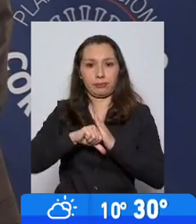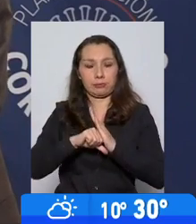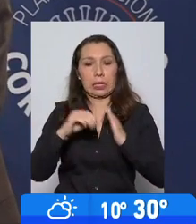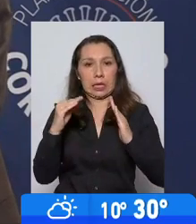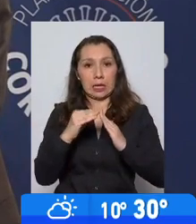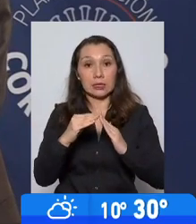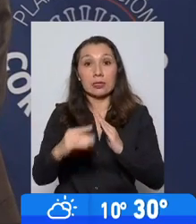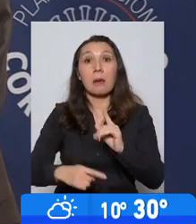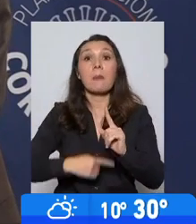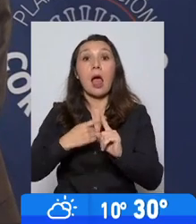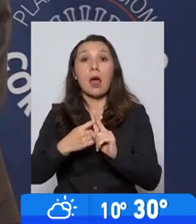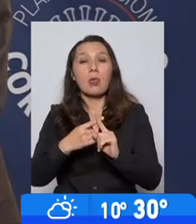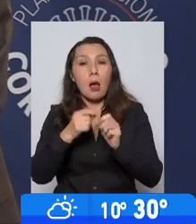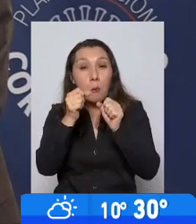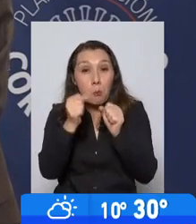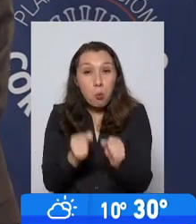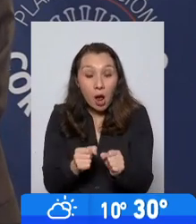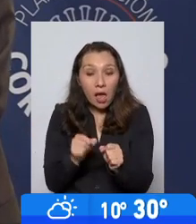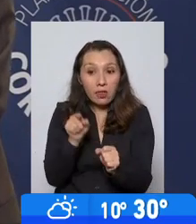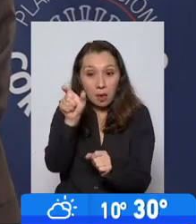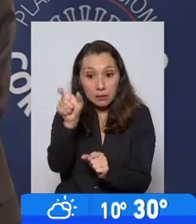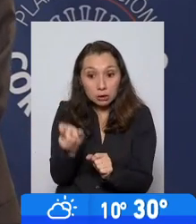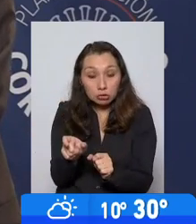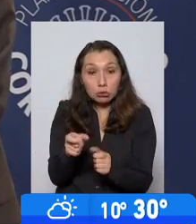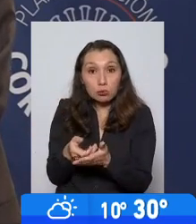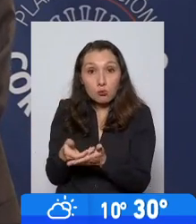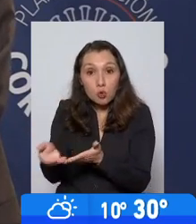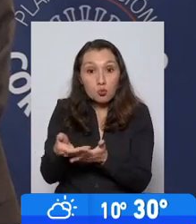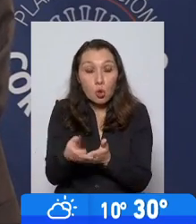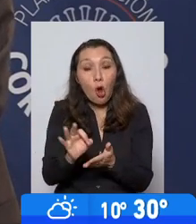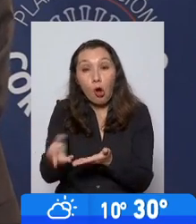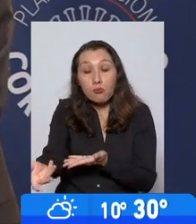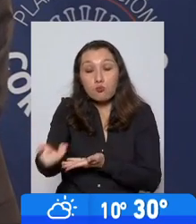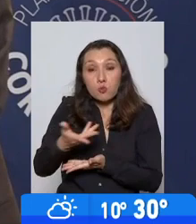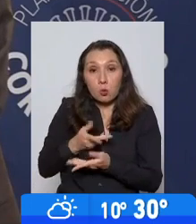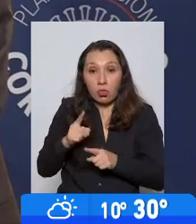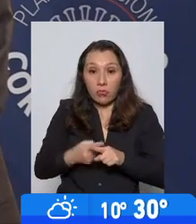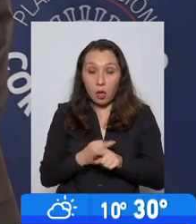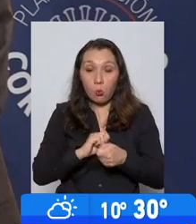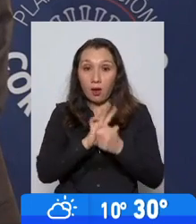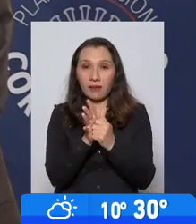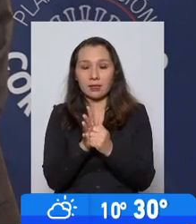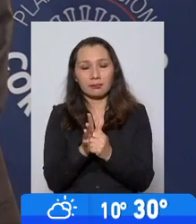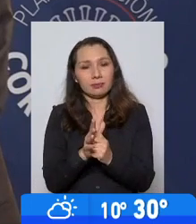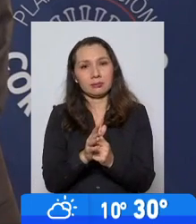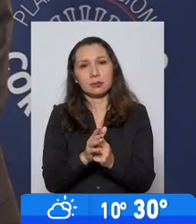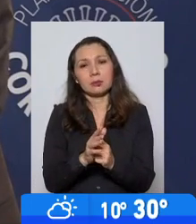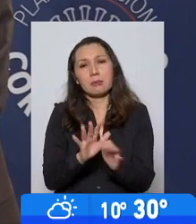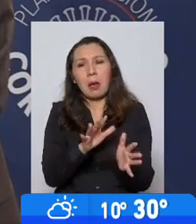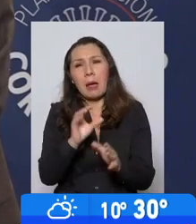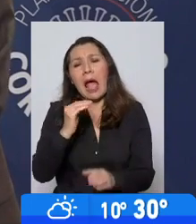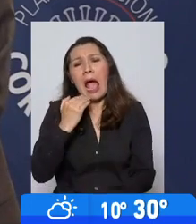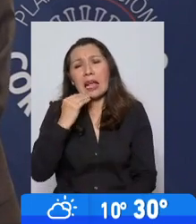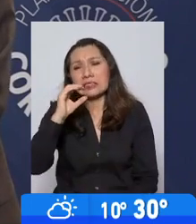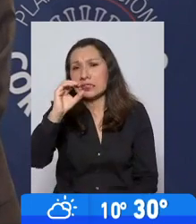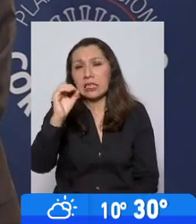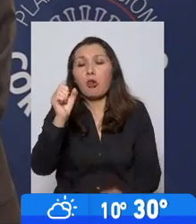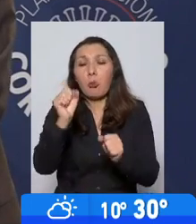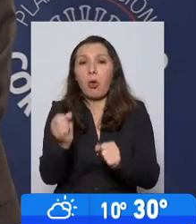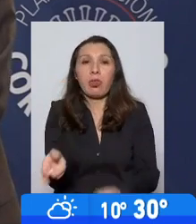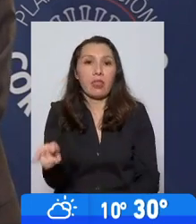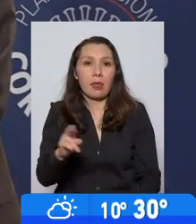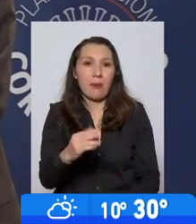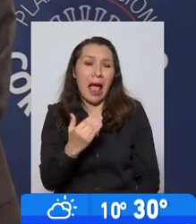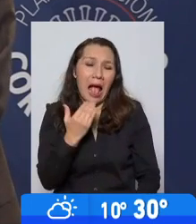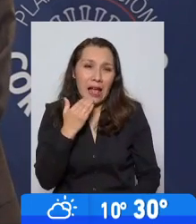cuarentena y la probabilidad que tiene de infectarse de nuevo o de infectar a otro es cercana a cero, cercana